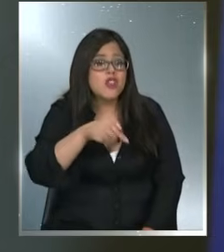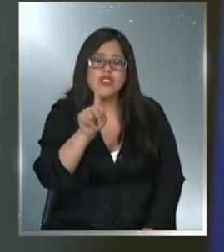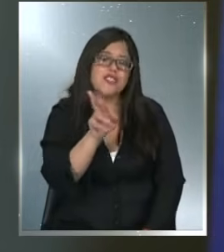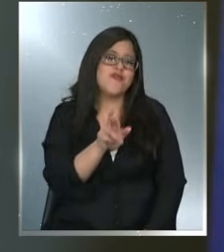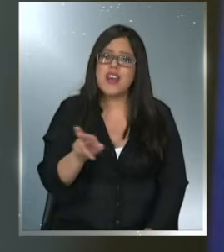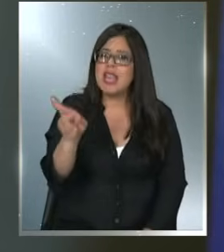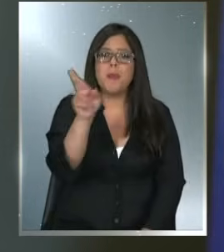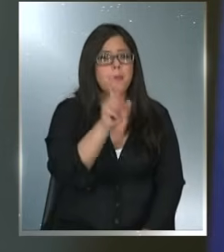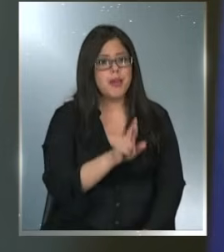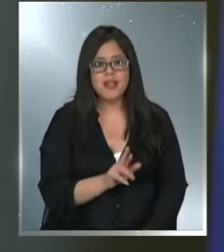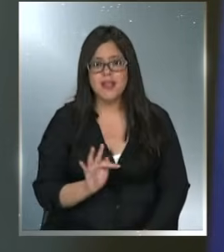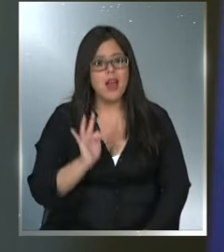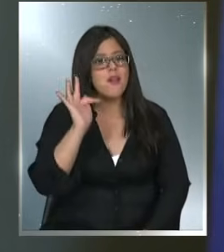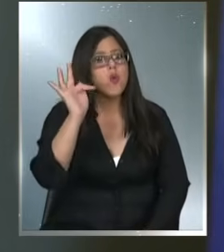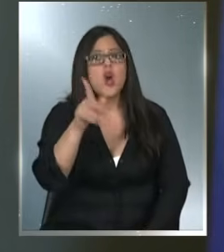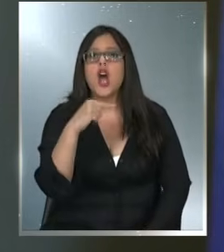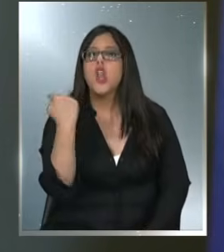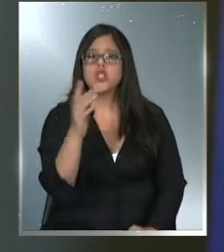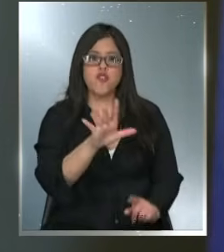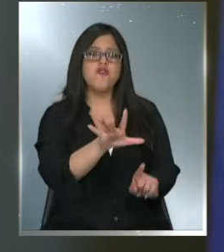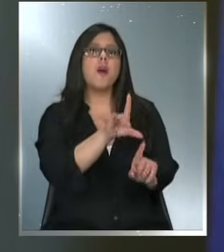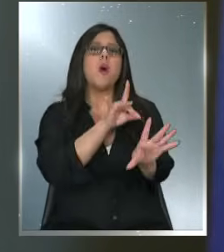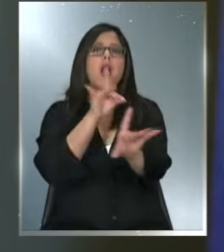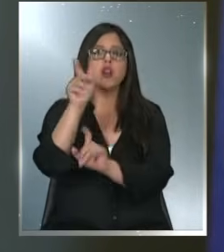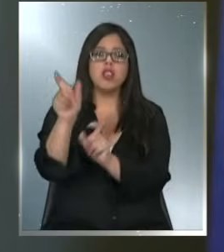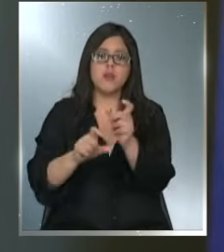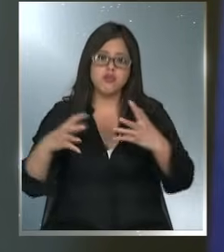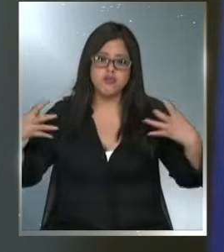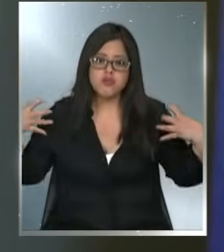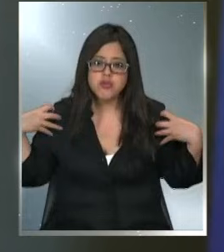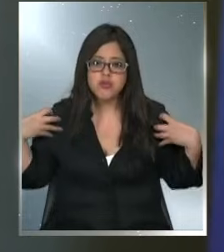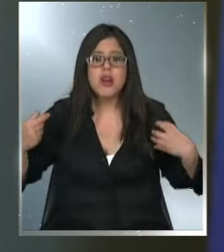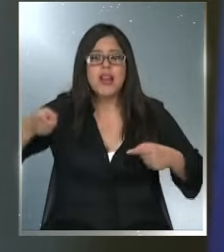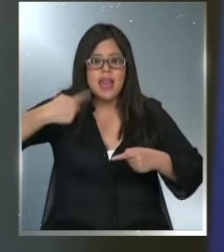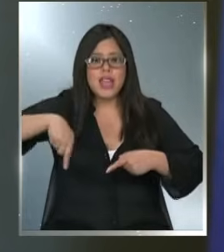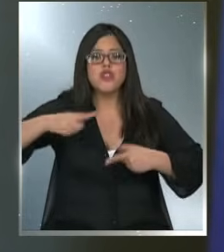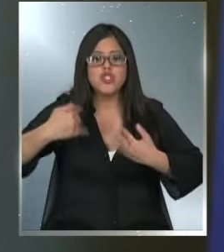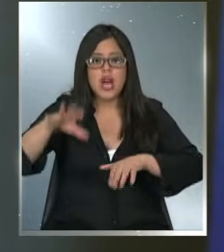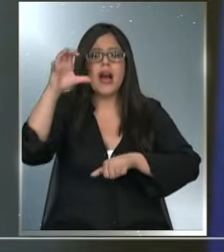pasar. Los vamos a encontrar, les vamos a hacer que paguen.